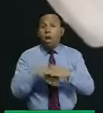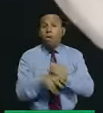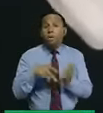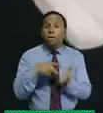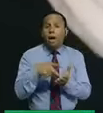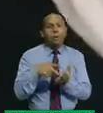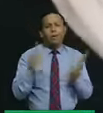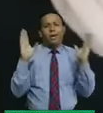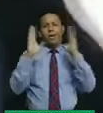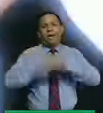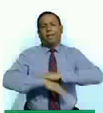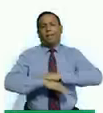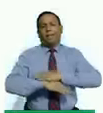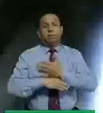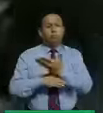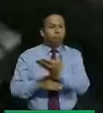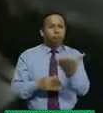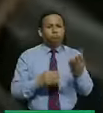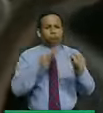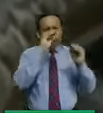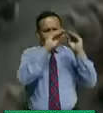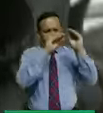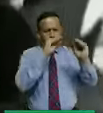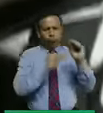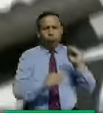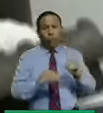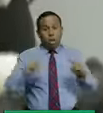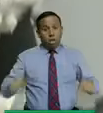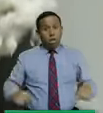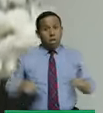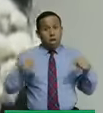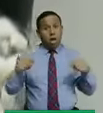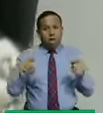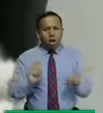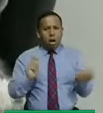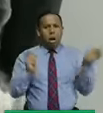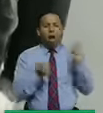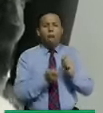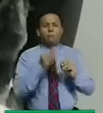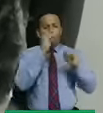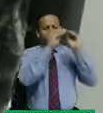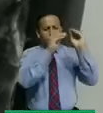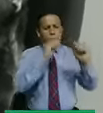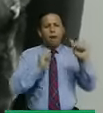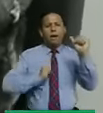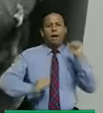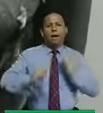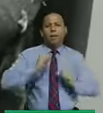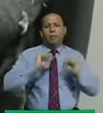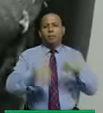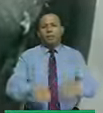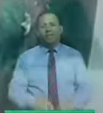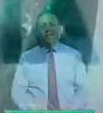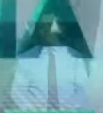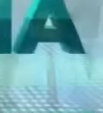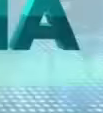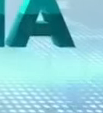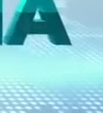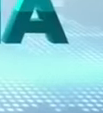obras se quiere demostrar que la metamorfosis del neumático se convierte en arte. Informó Roselena Vázquez.